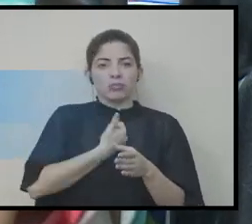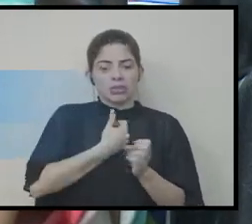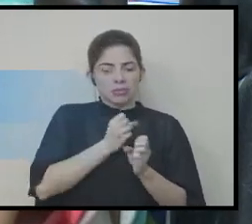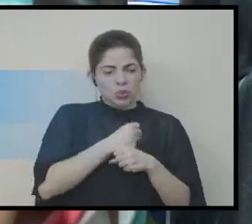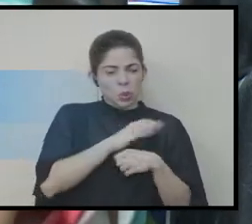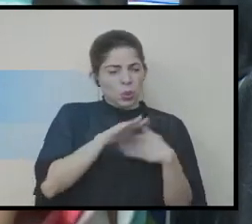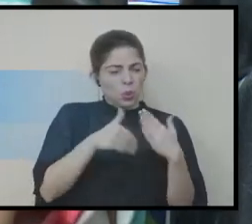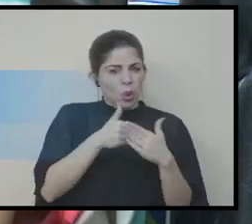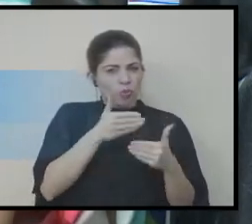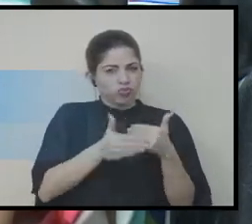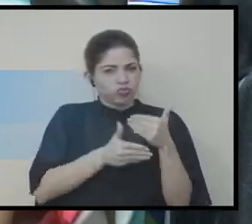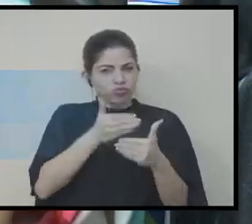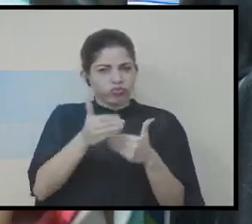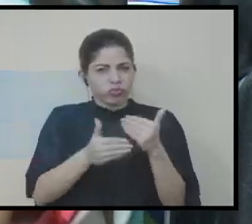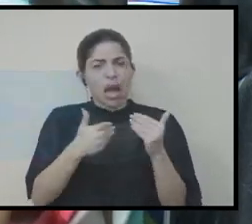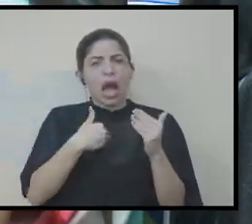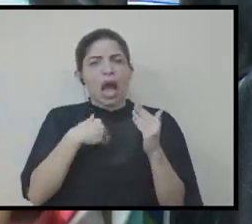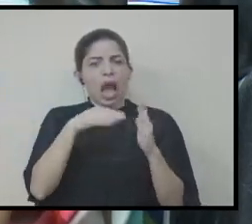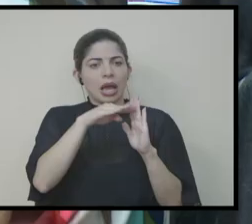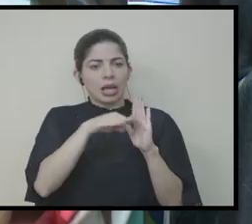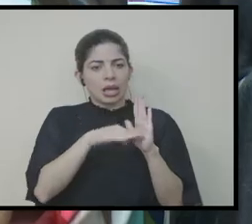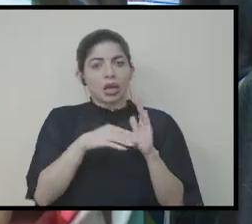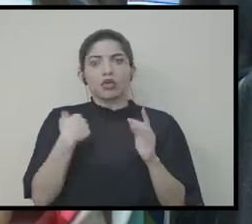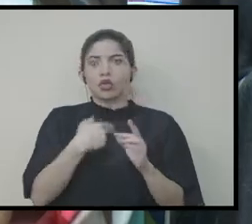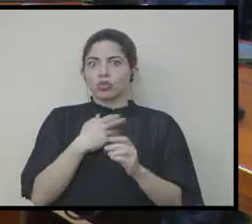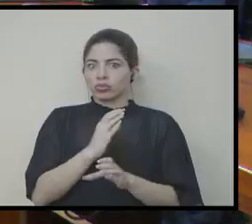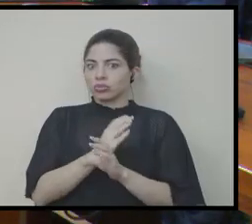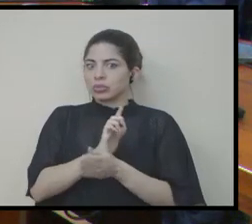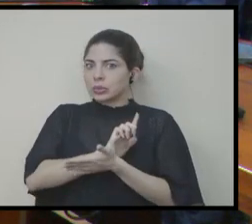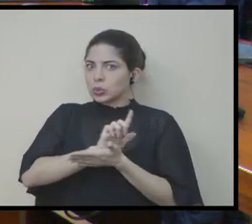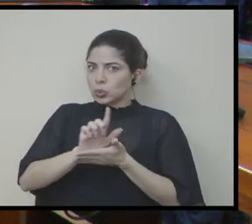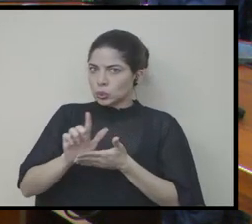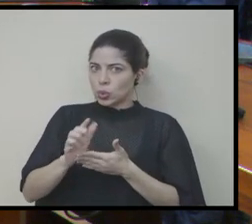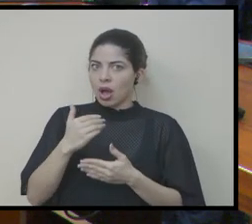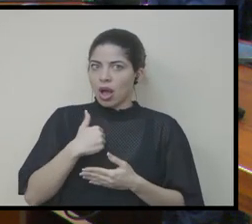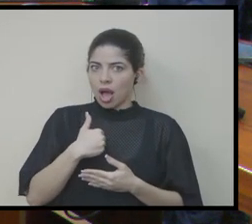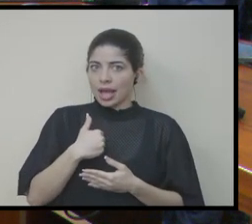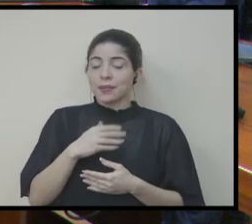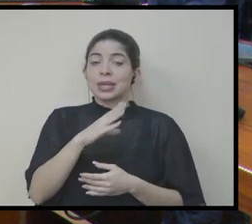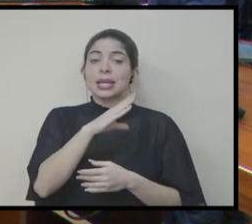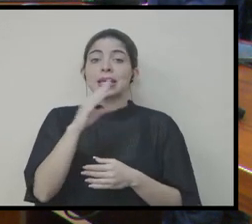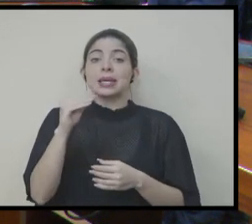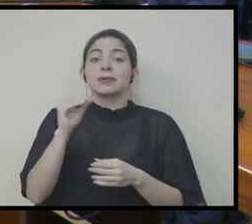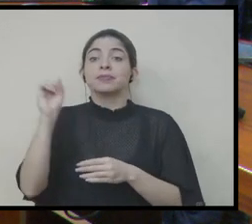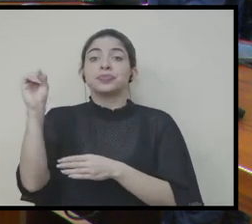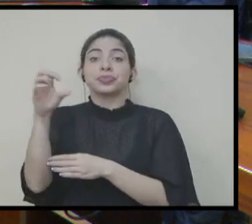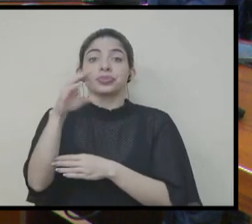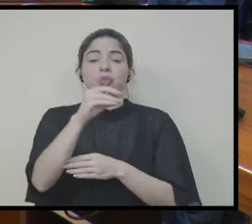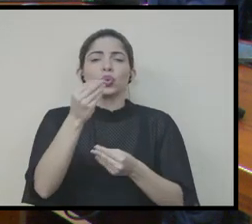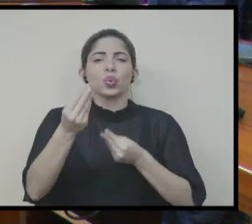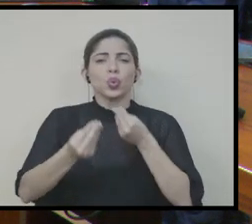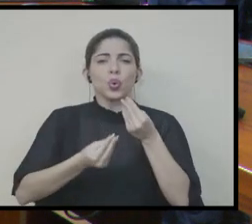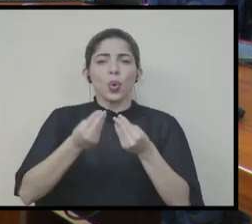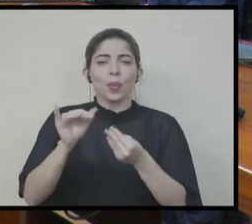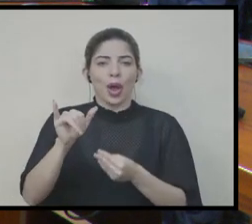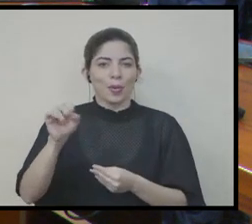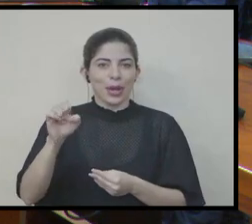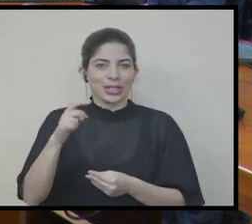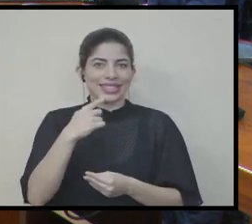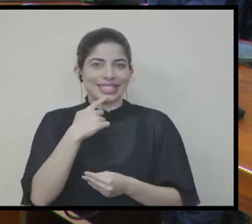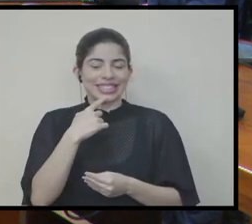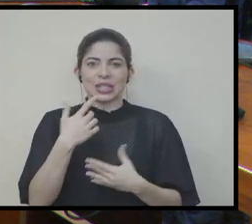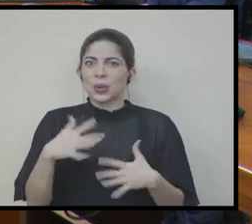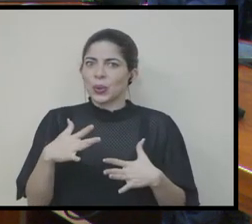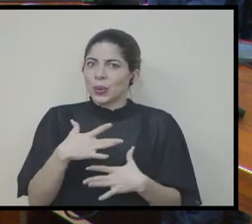pues todas las instrucciones de inocuidad alimentaria que debemos de tener. Y para la parte de distribución, como decía José, fue